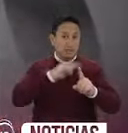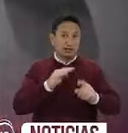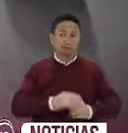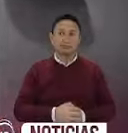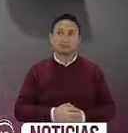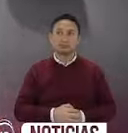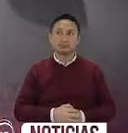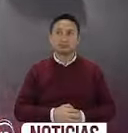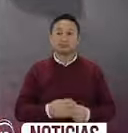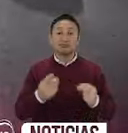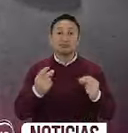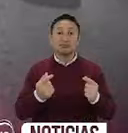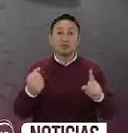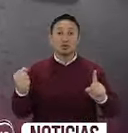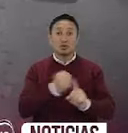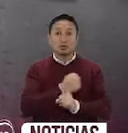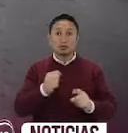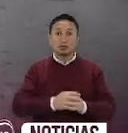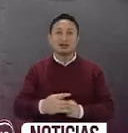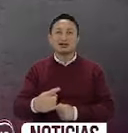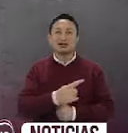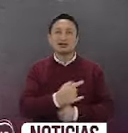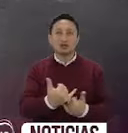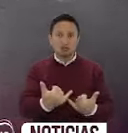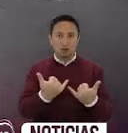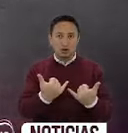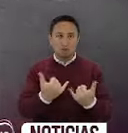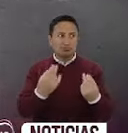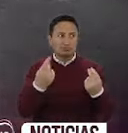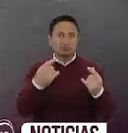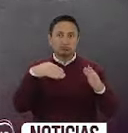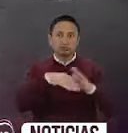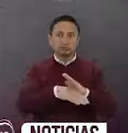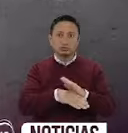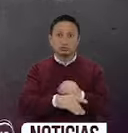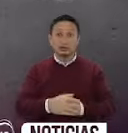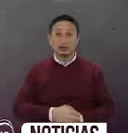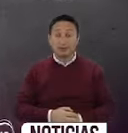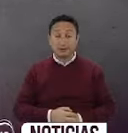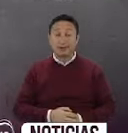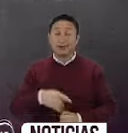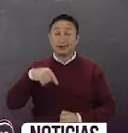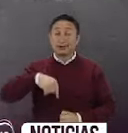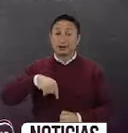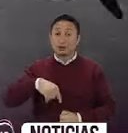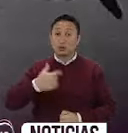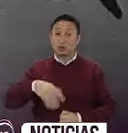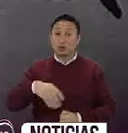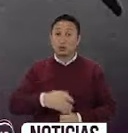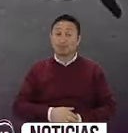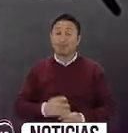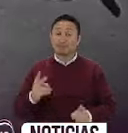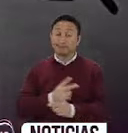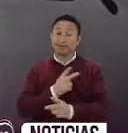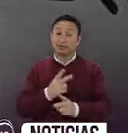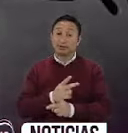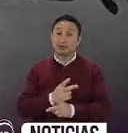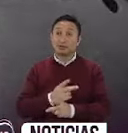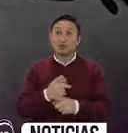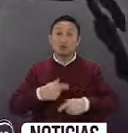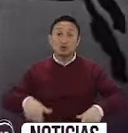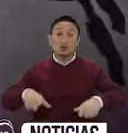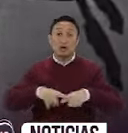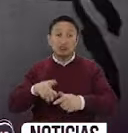rapidez, violencia y estrategia de este ataque relámpago dejan en evidencia la inseguridad que acecha incluso en los lugares